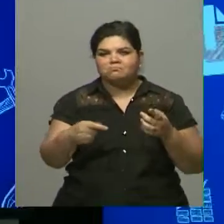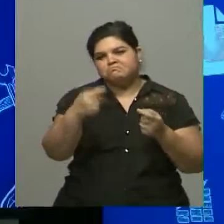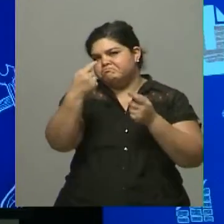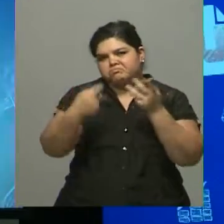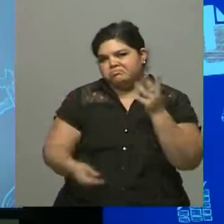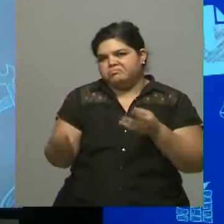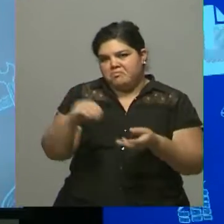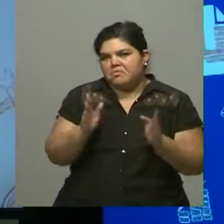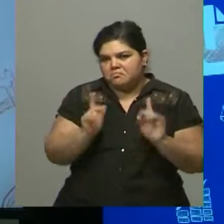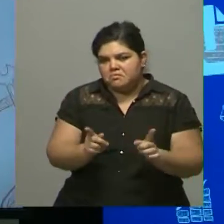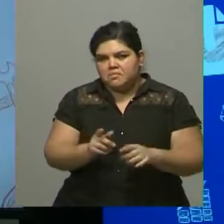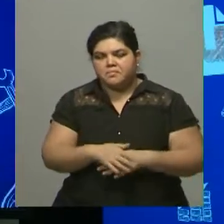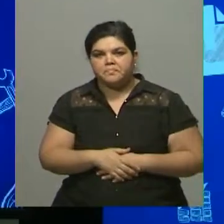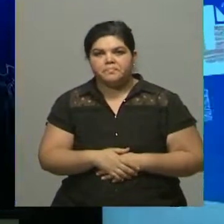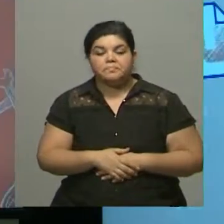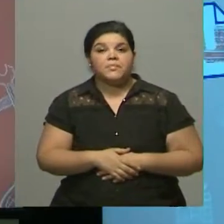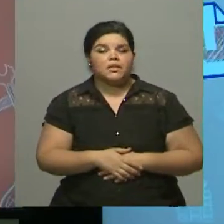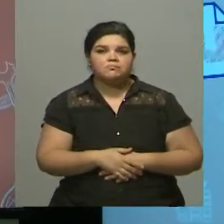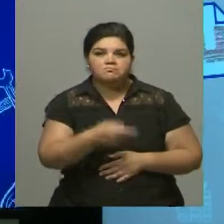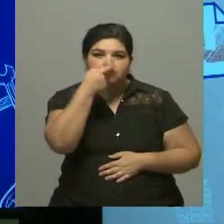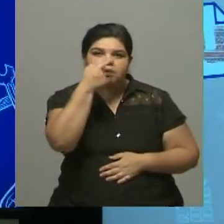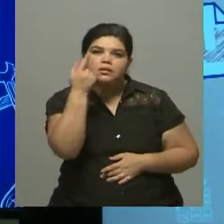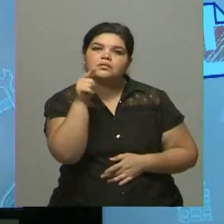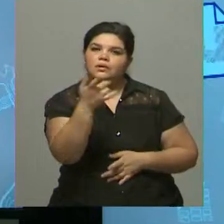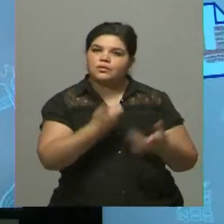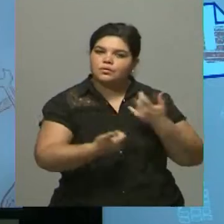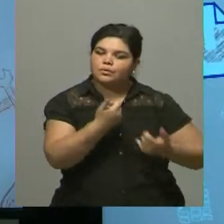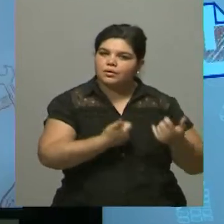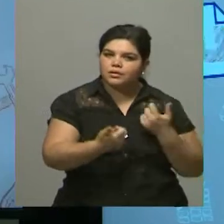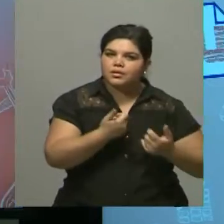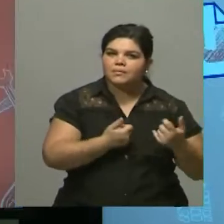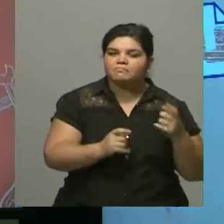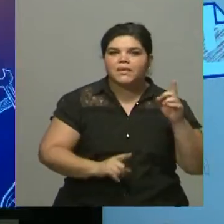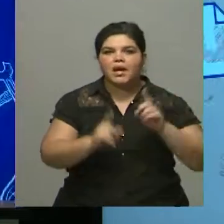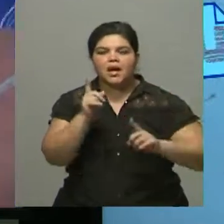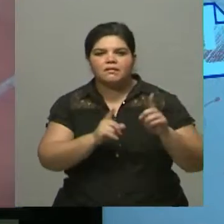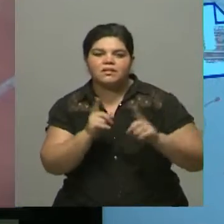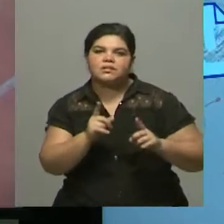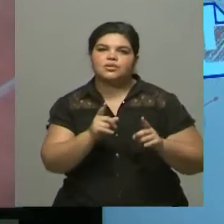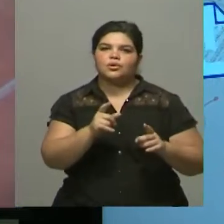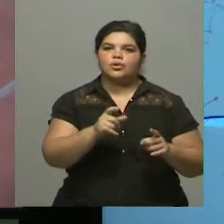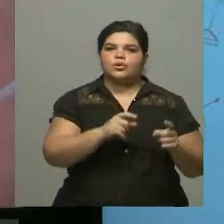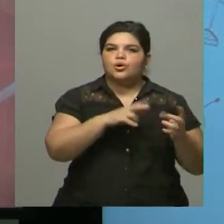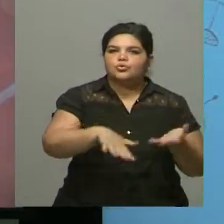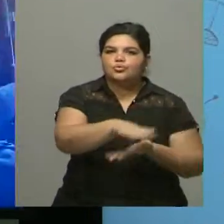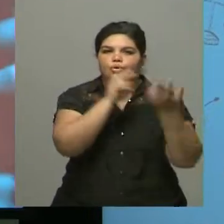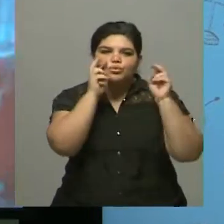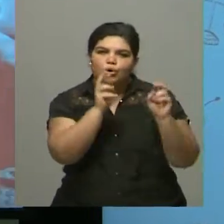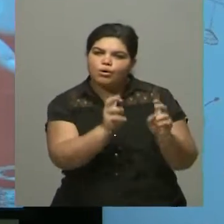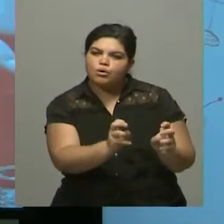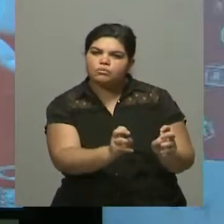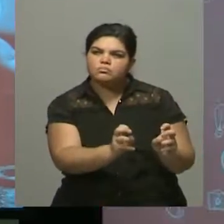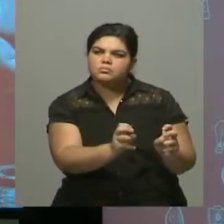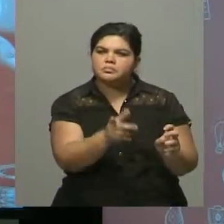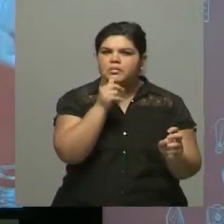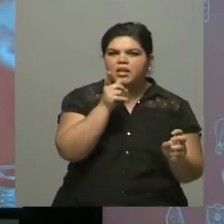eso que decís, porque a veces está ese preconcepto de que los sociólogos y sociólogas están siempre